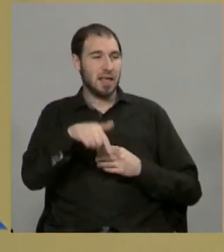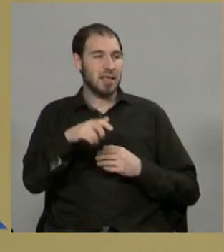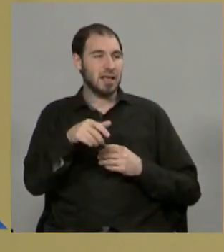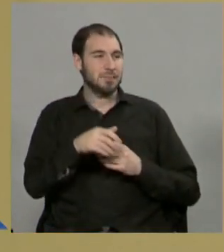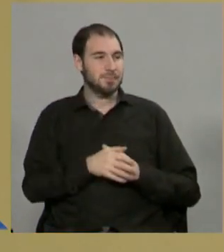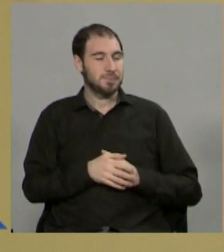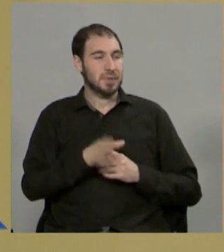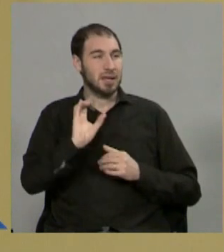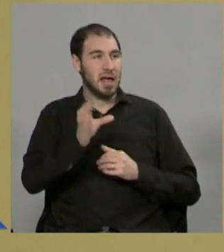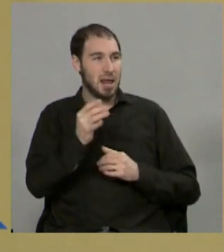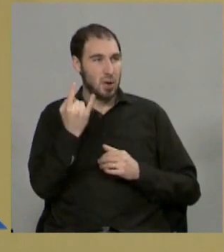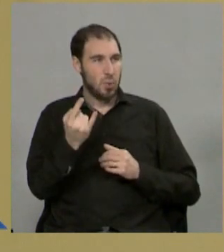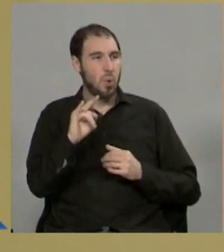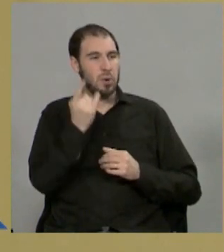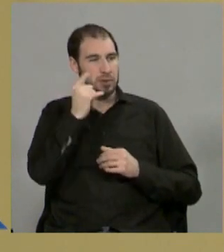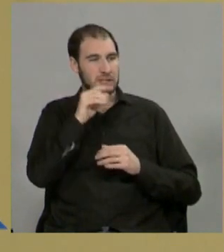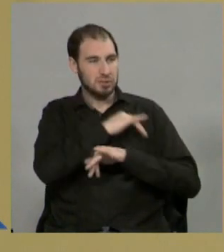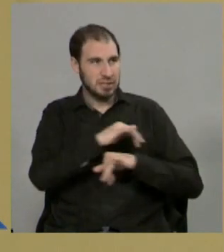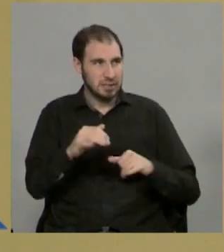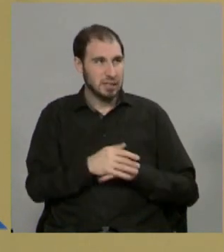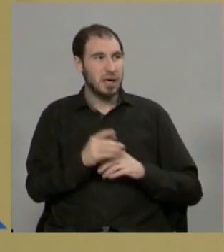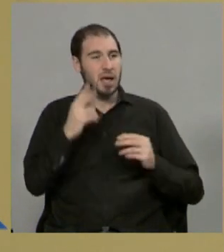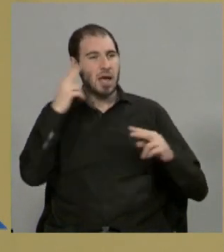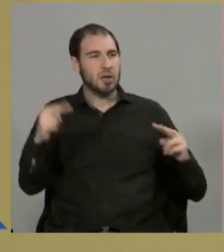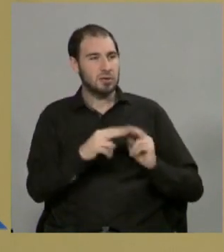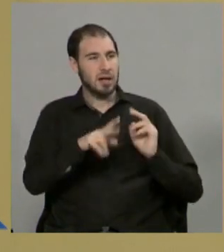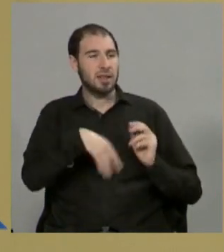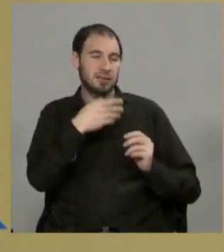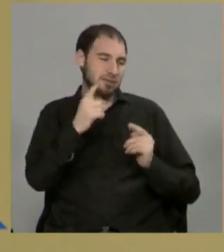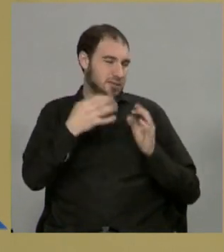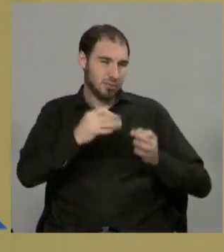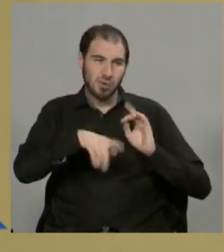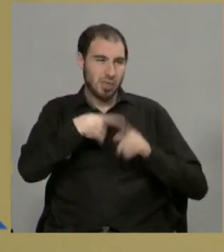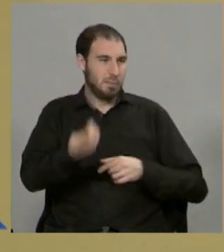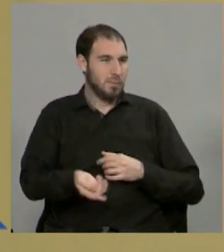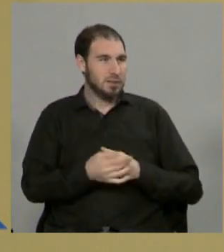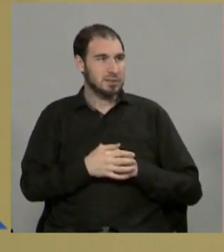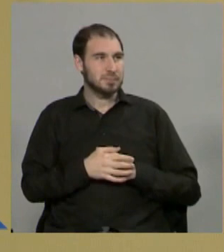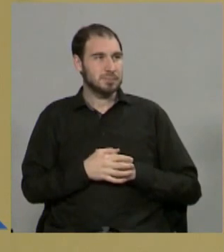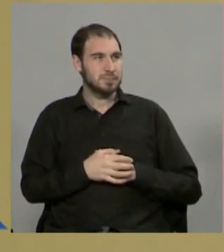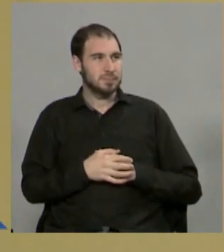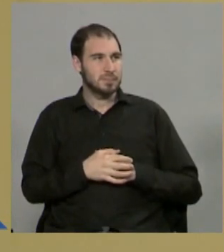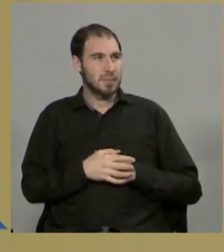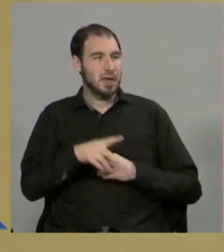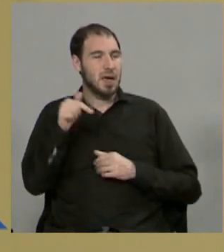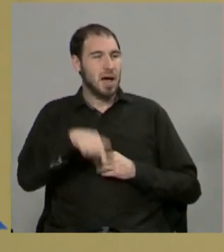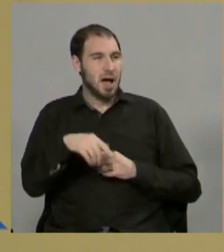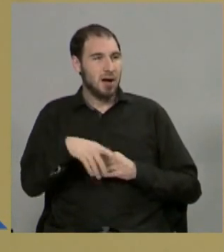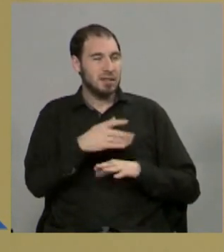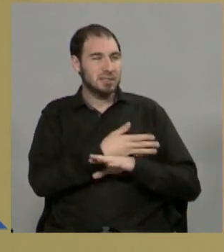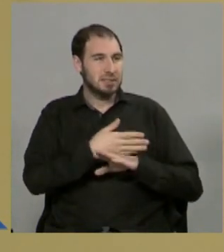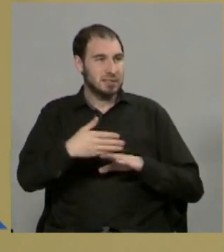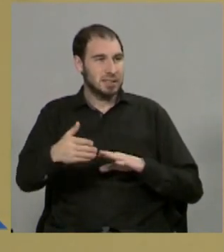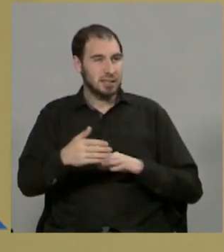nosotros aquí en Señalú, en Universidad de Noticias. Nos reencontraremos seguramente en algún momento. Vamos a seguir